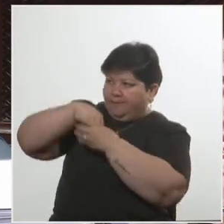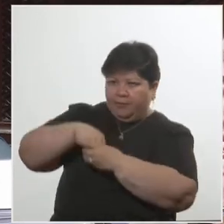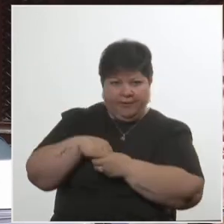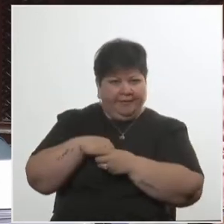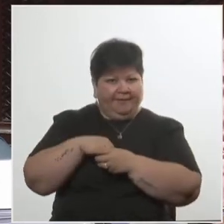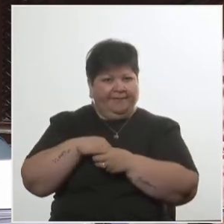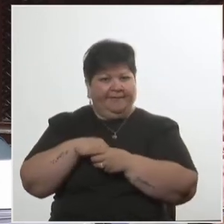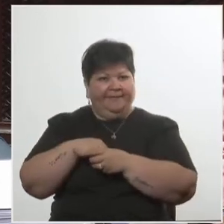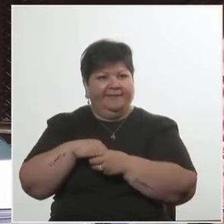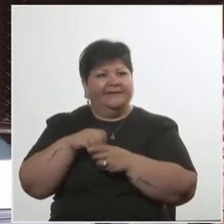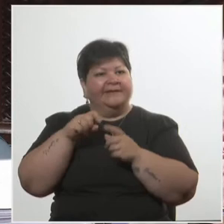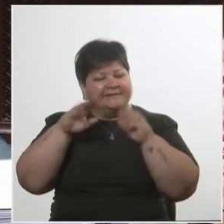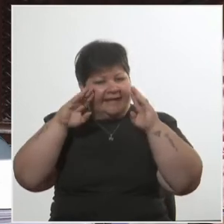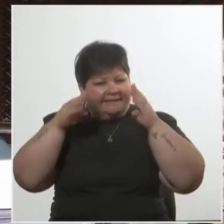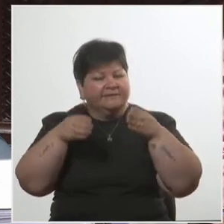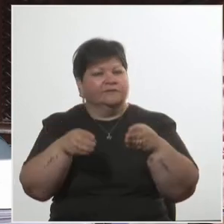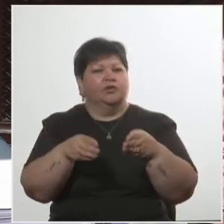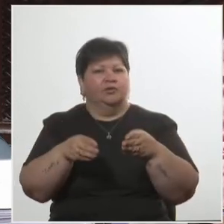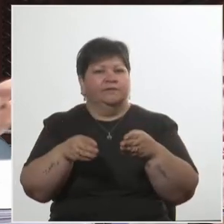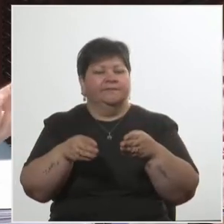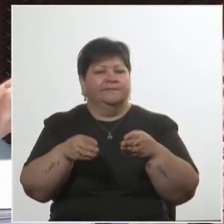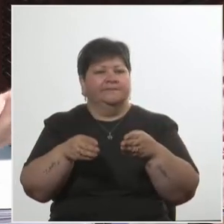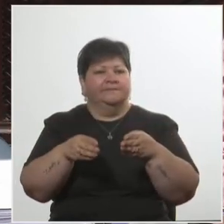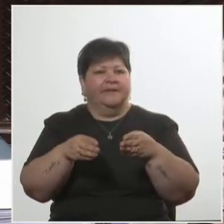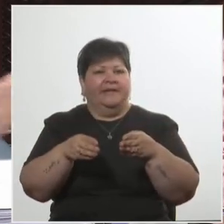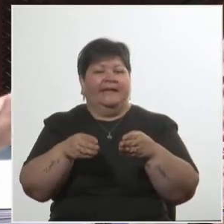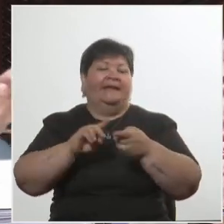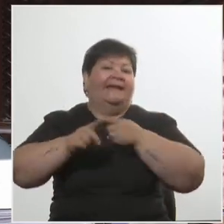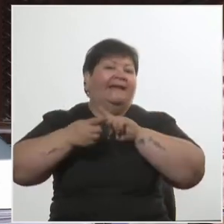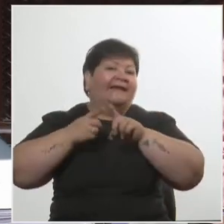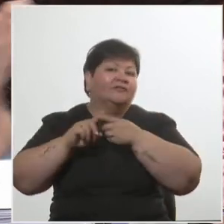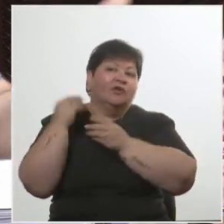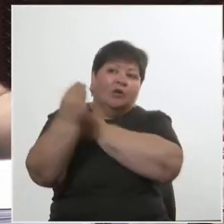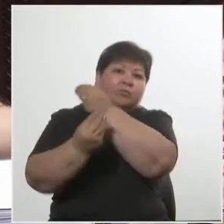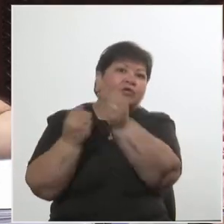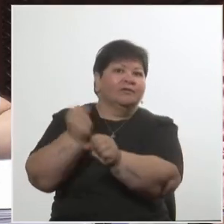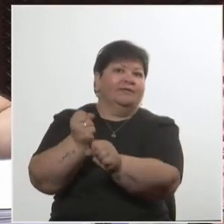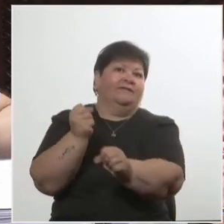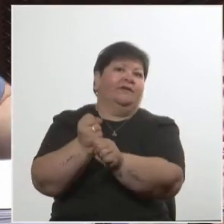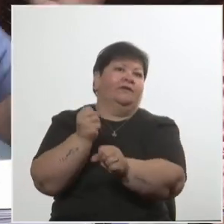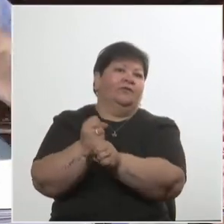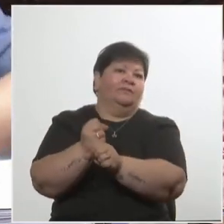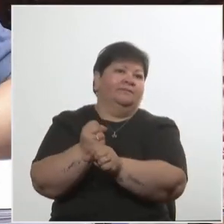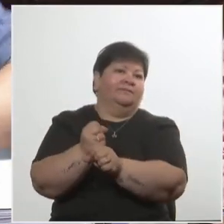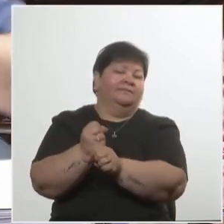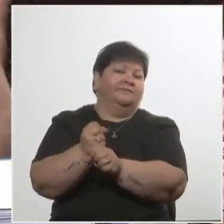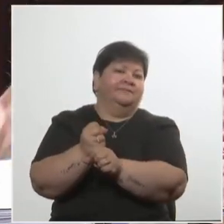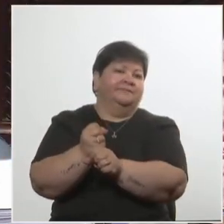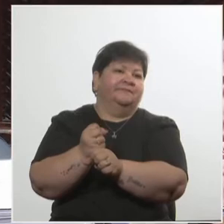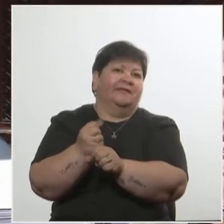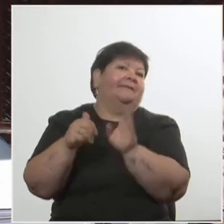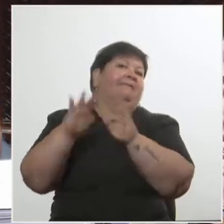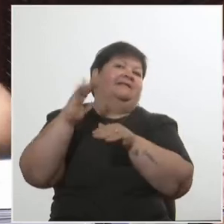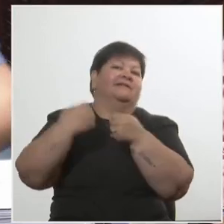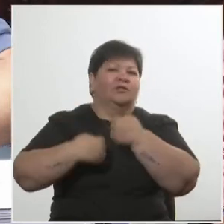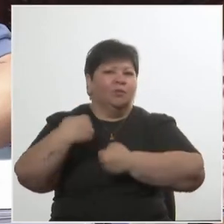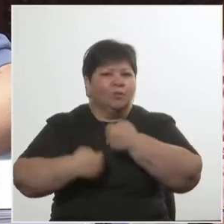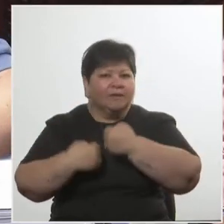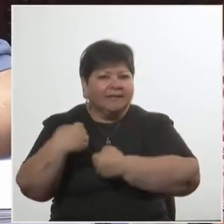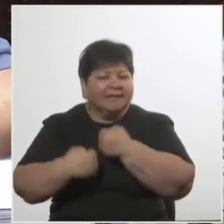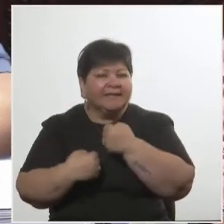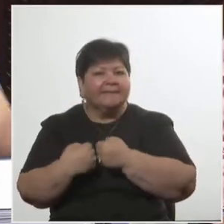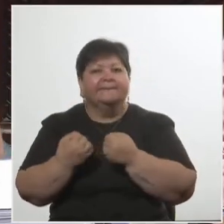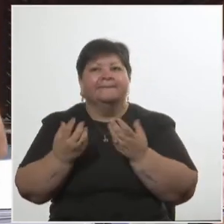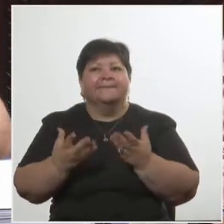tienen una atención con respecto a los puestos de trabajo es obvio o sea y más en la industria cuando la industria